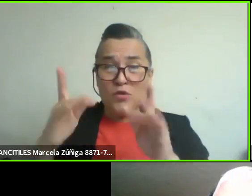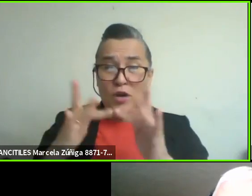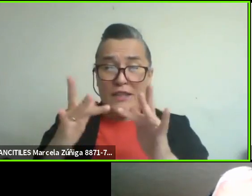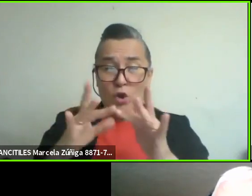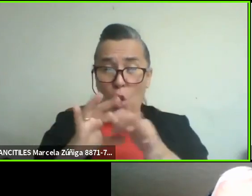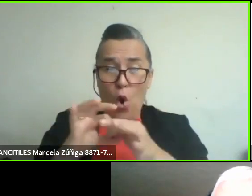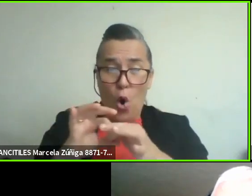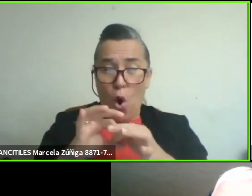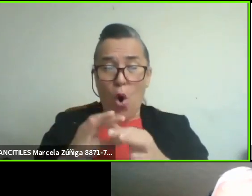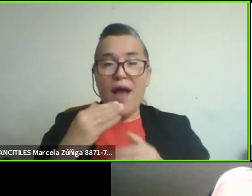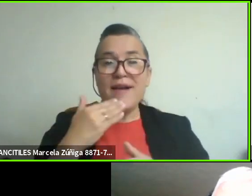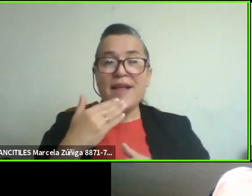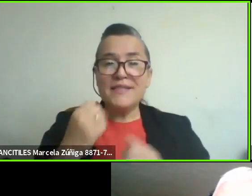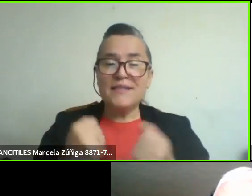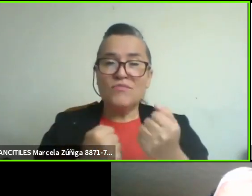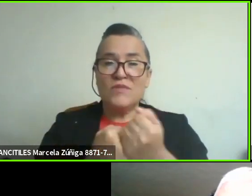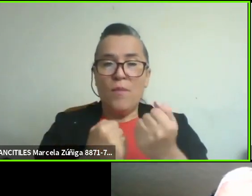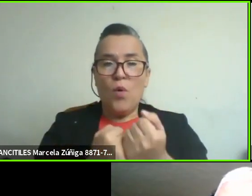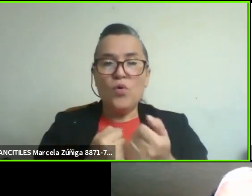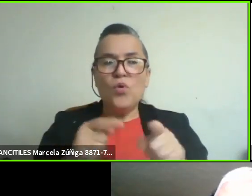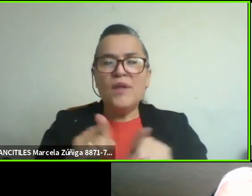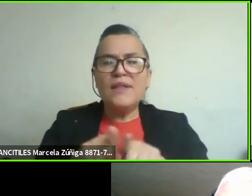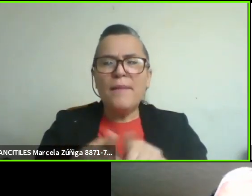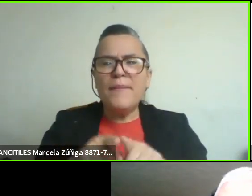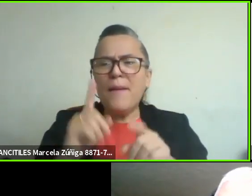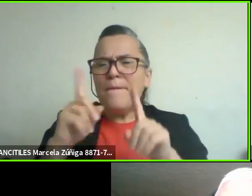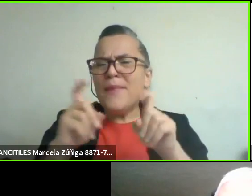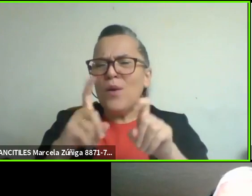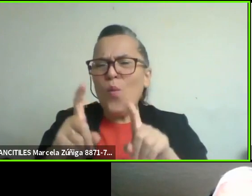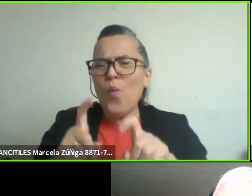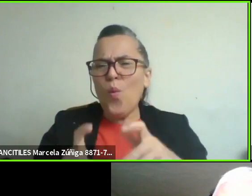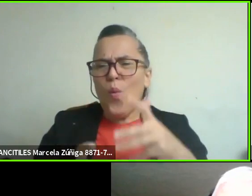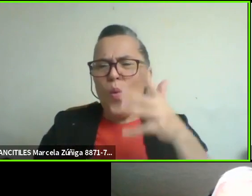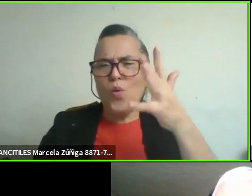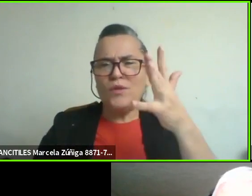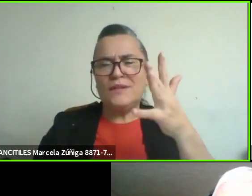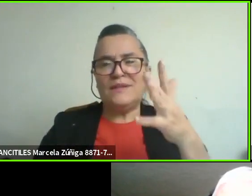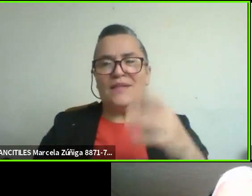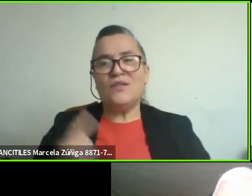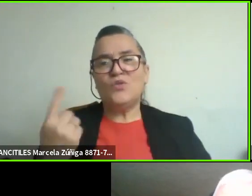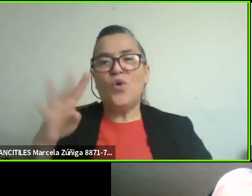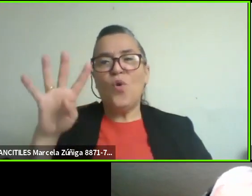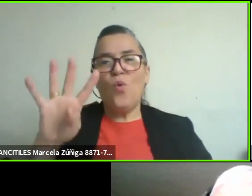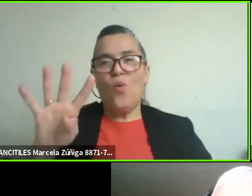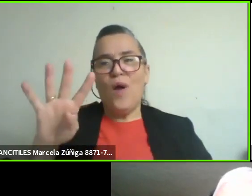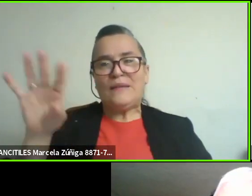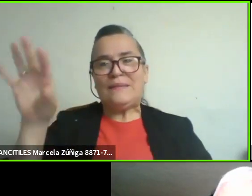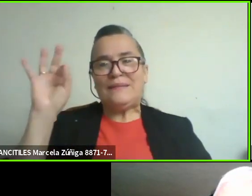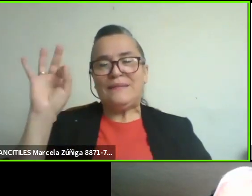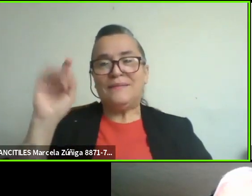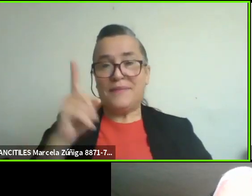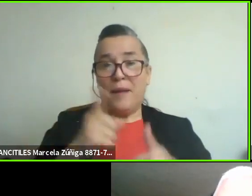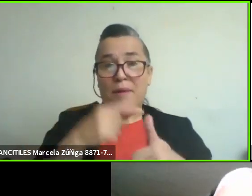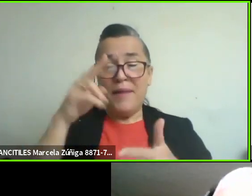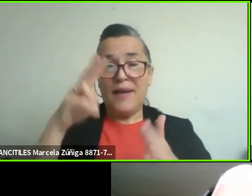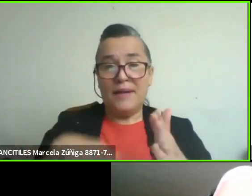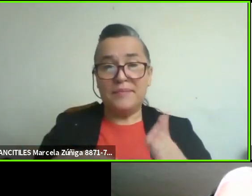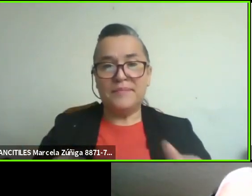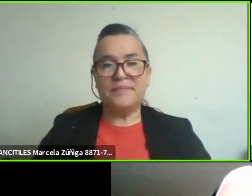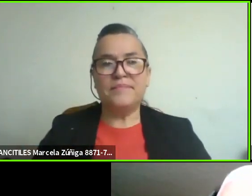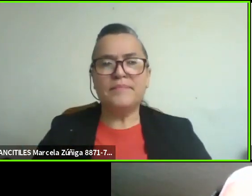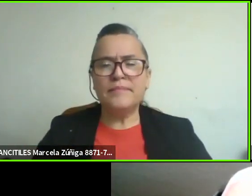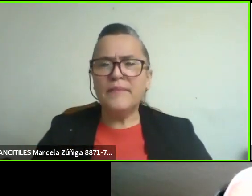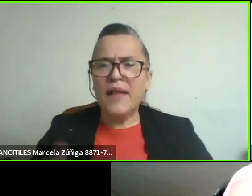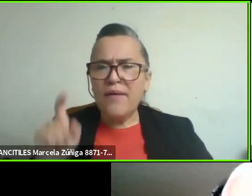profundamente este apoyo total tenemos muchísimas preguntas y seleccionamos de momento 4 la primera de galeo debería